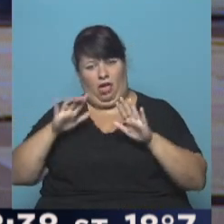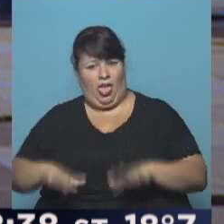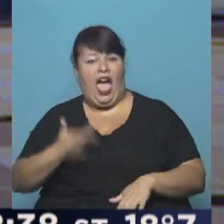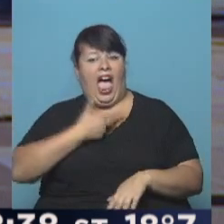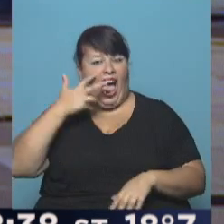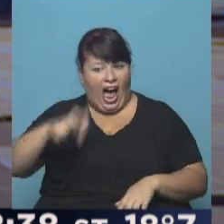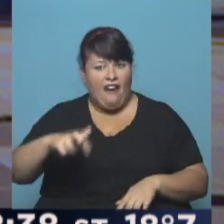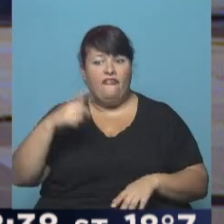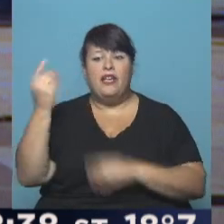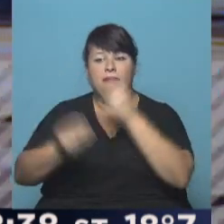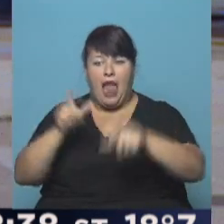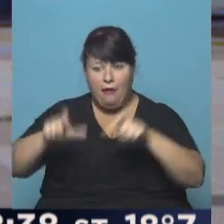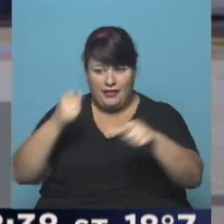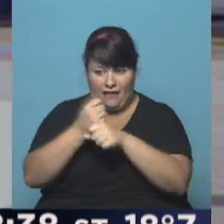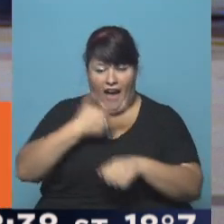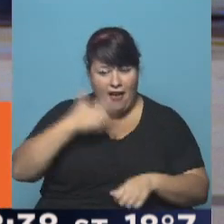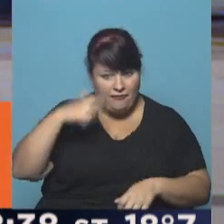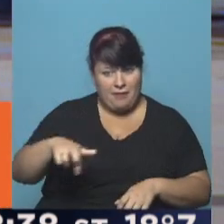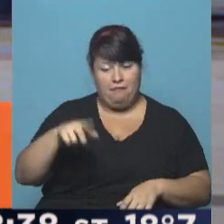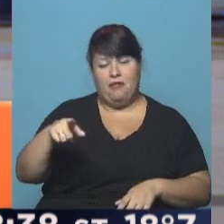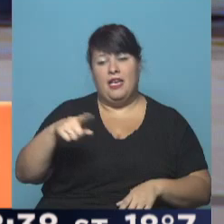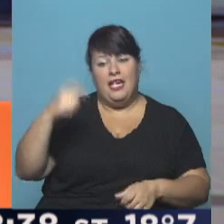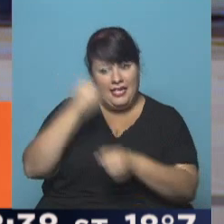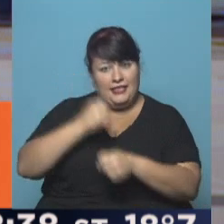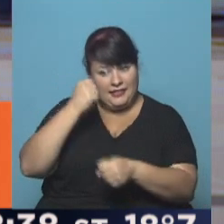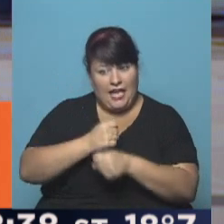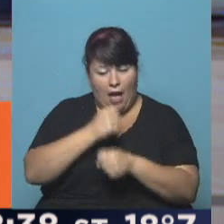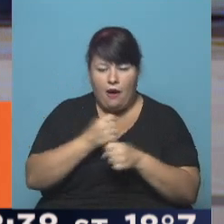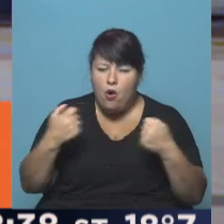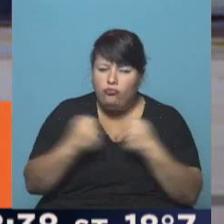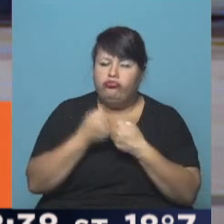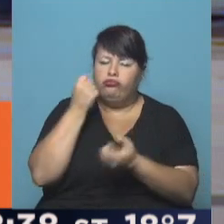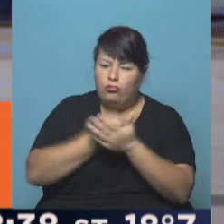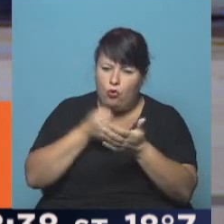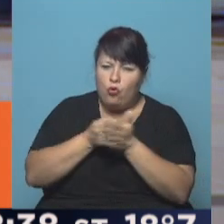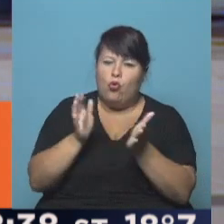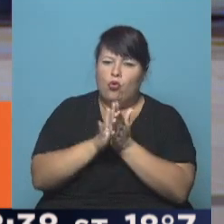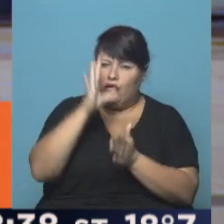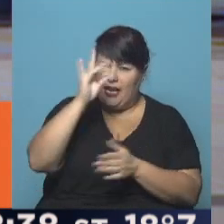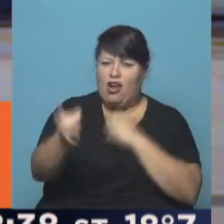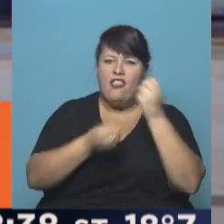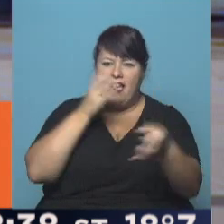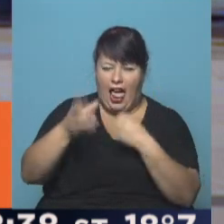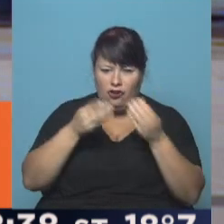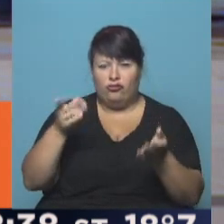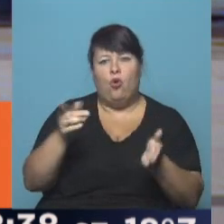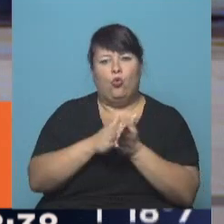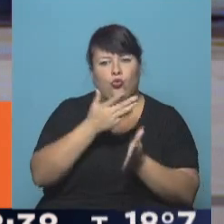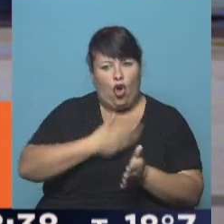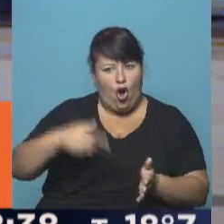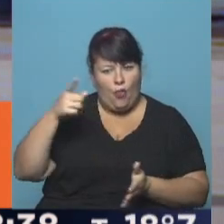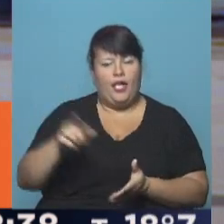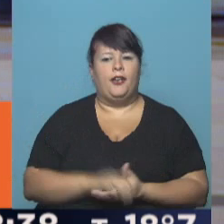nuestros representados que son los que trabajan codo a codo para lograr este récord de blanquillo por ejemplo